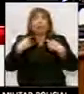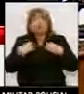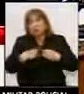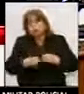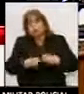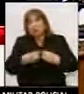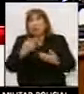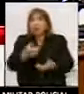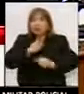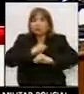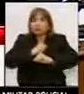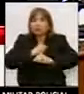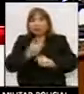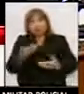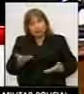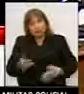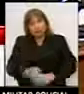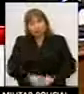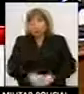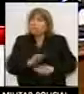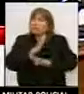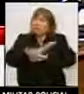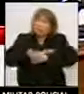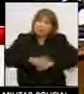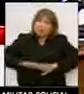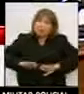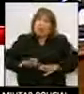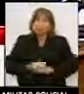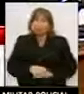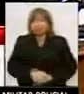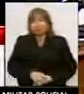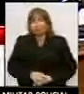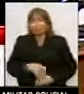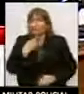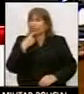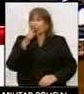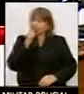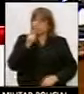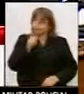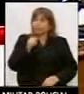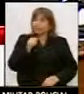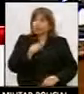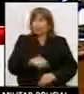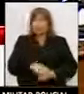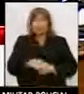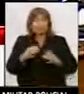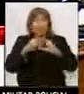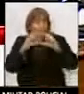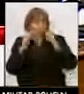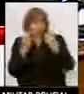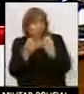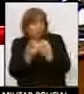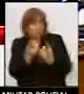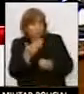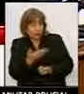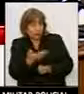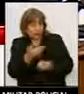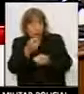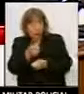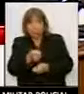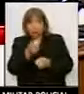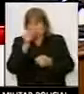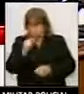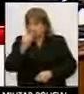taikos para defendinampa. Tranquilo. Entonces chayta presidenta, Comisión Agrariapi,